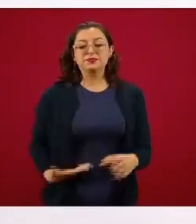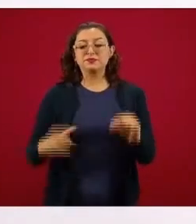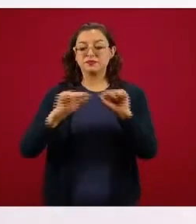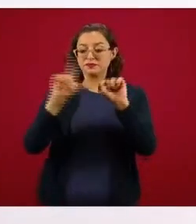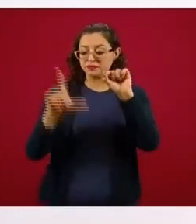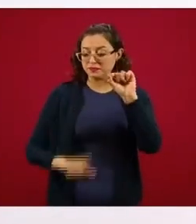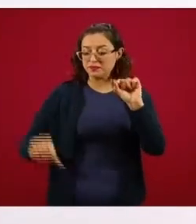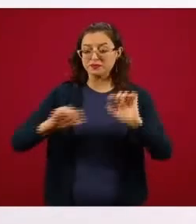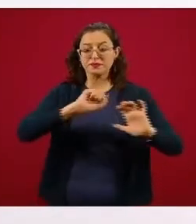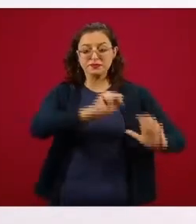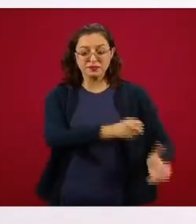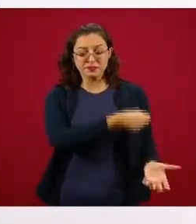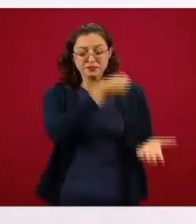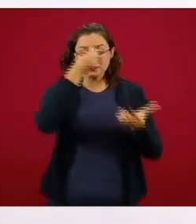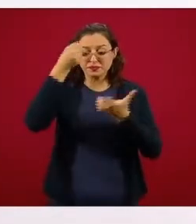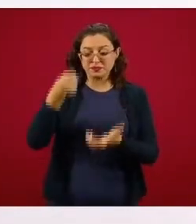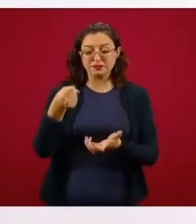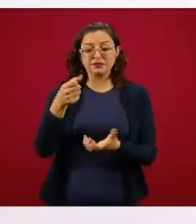un presupuesto